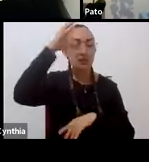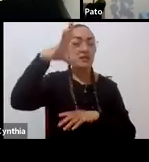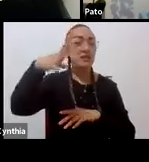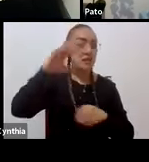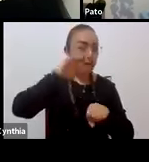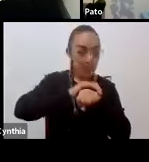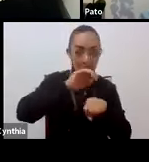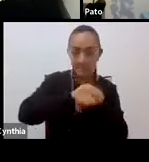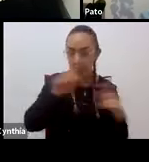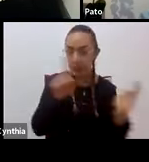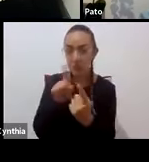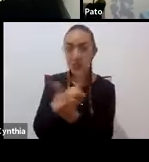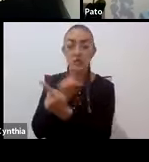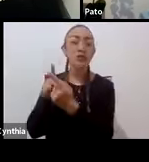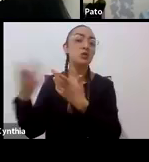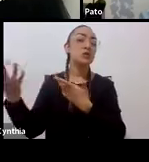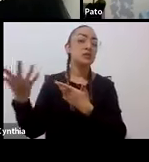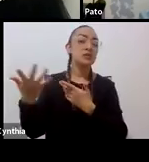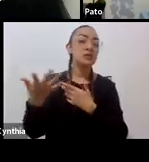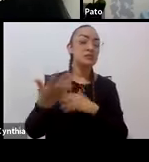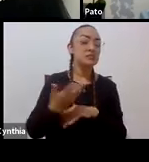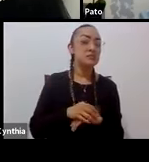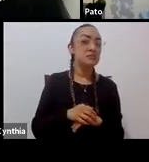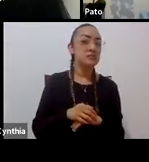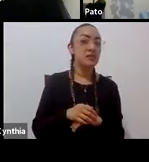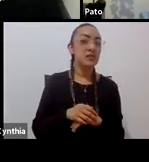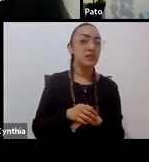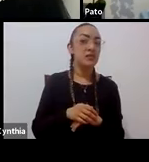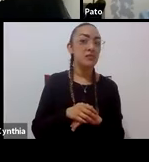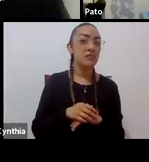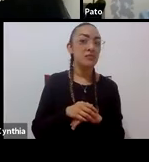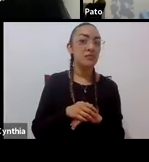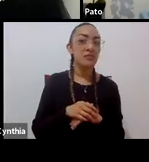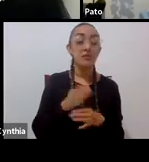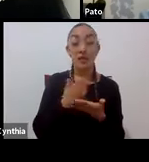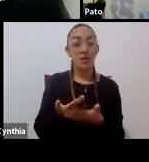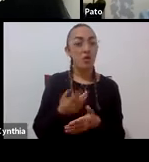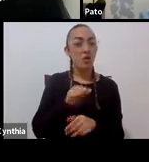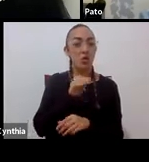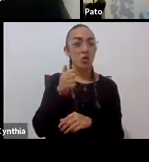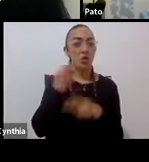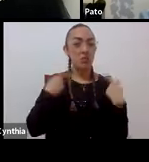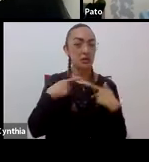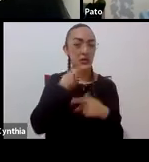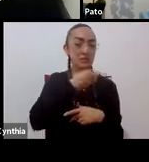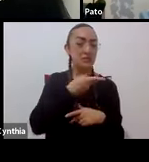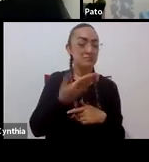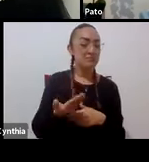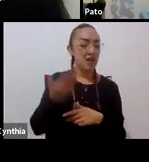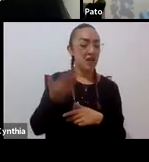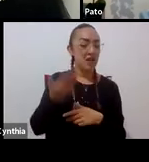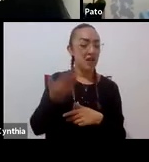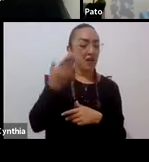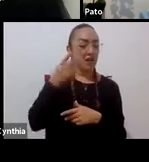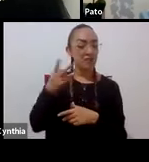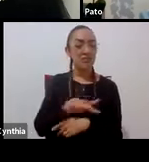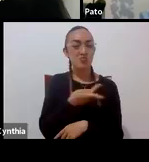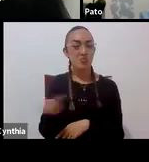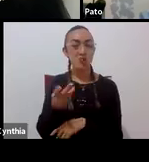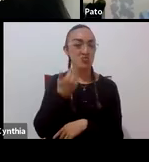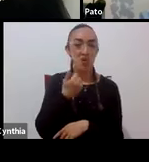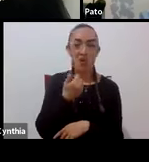lugar donde estar. Otra persona decía, antes los pobres no teníamos nada, ni cultura, ni deporte, ni educación, ni